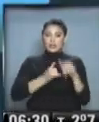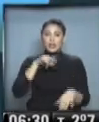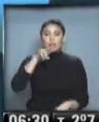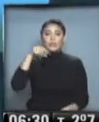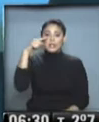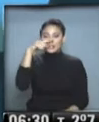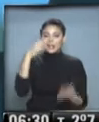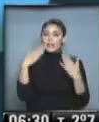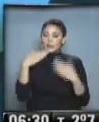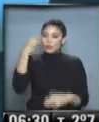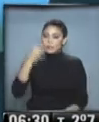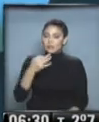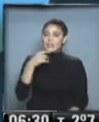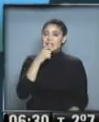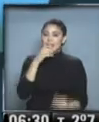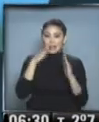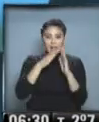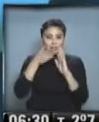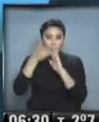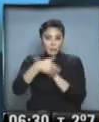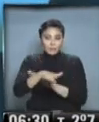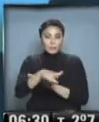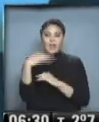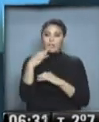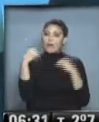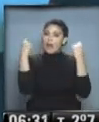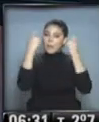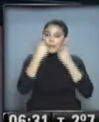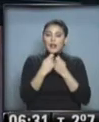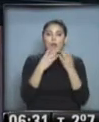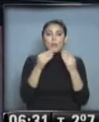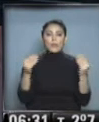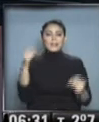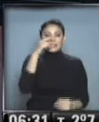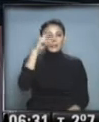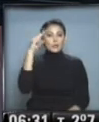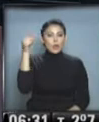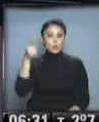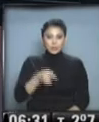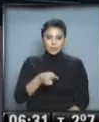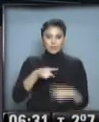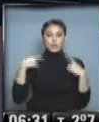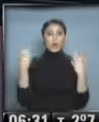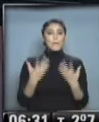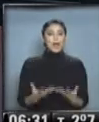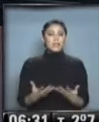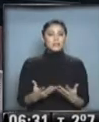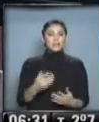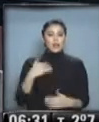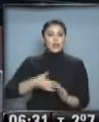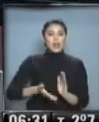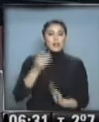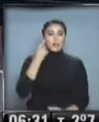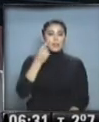7 décimos la temperatura. Abríguese si está por salir de su casa en estos momentos. La humedad 79%, la presión sigue siendo elevada,